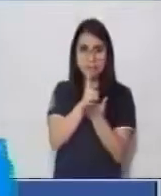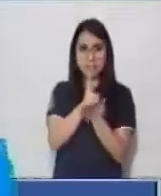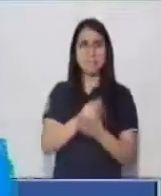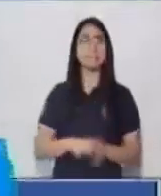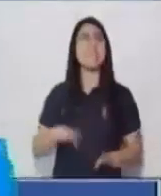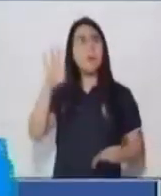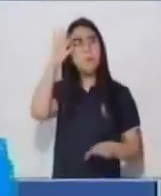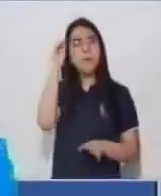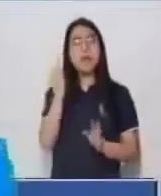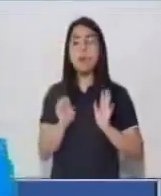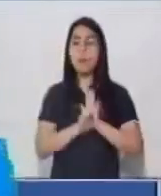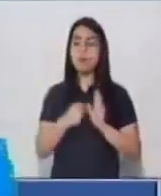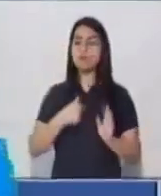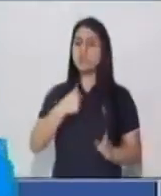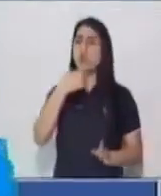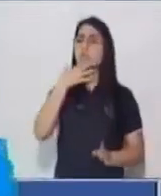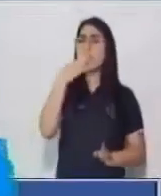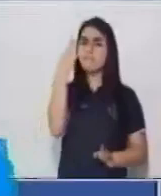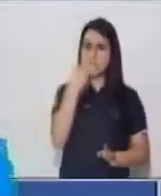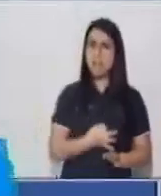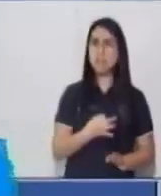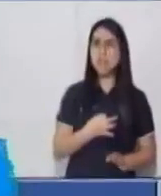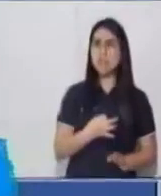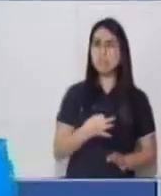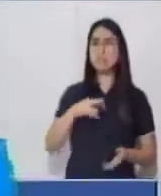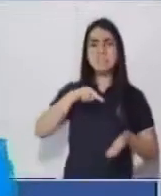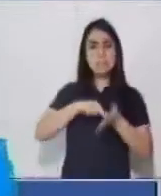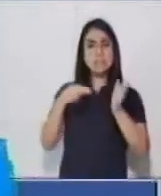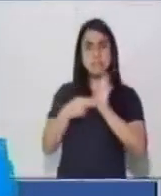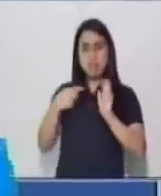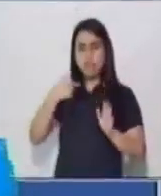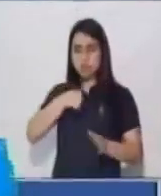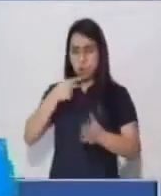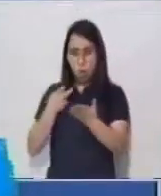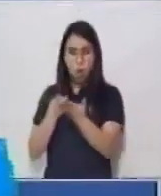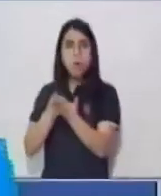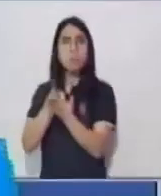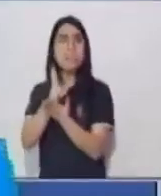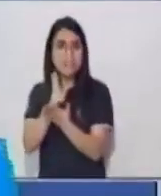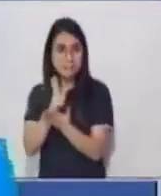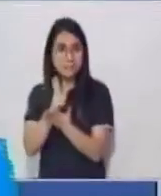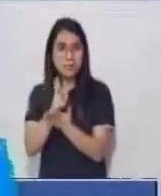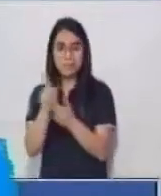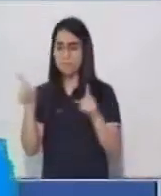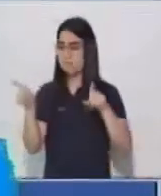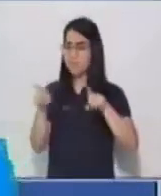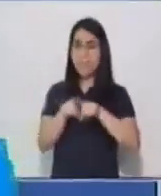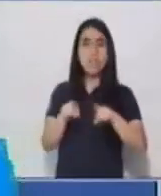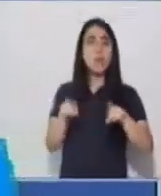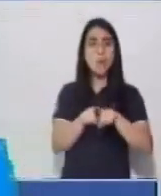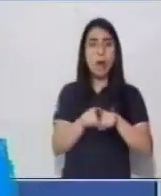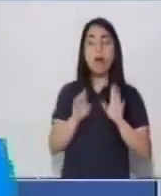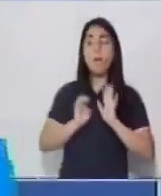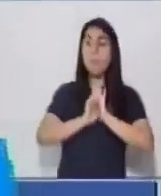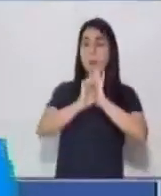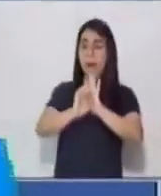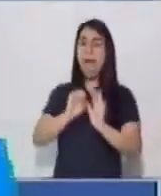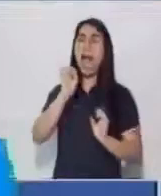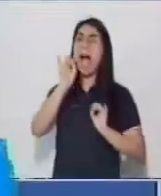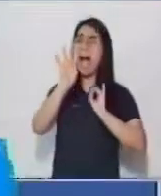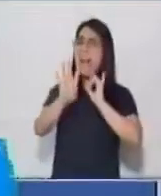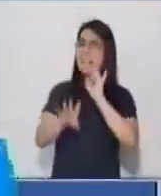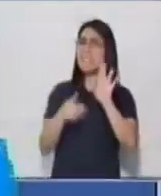a ser siempre honesto. Y decir la verdad muchas veces trae ciertos problemas